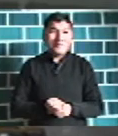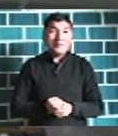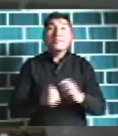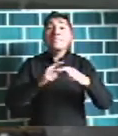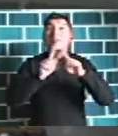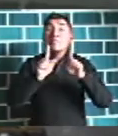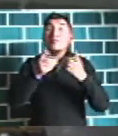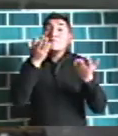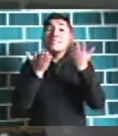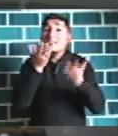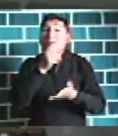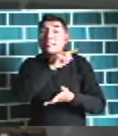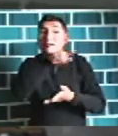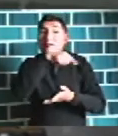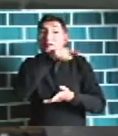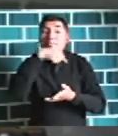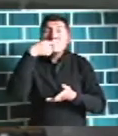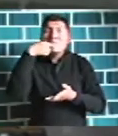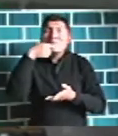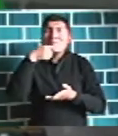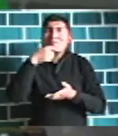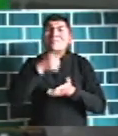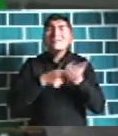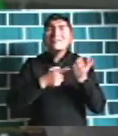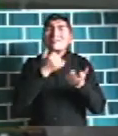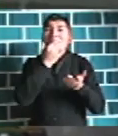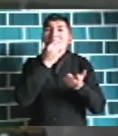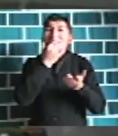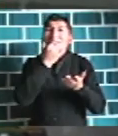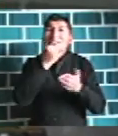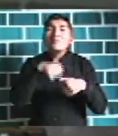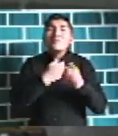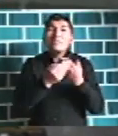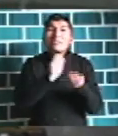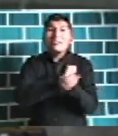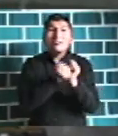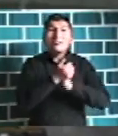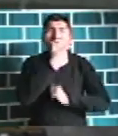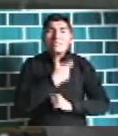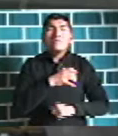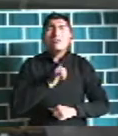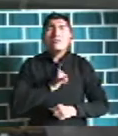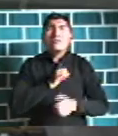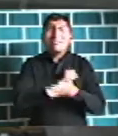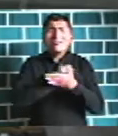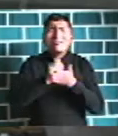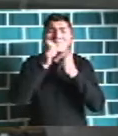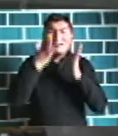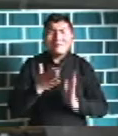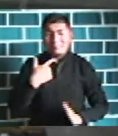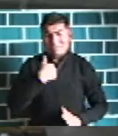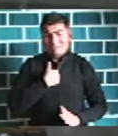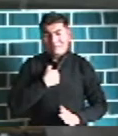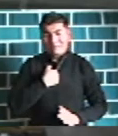pero por ahí alguien está diciendo y qué cosas puede ser que me va a convertir si yo soy un santo